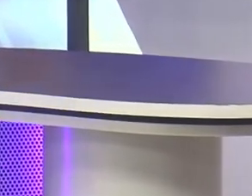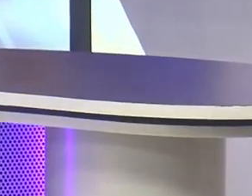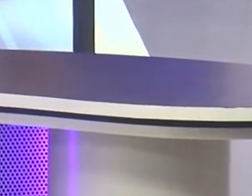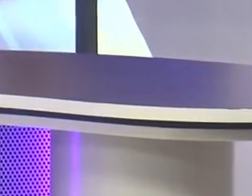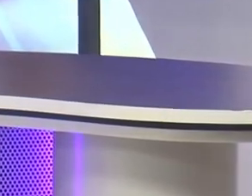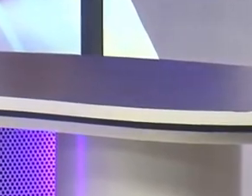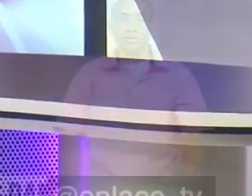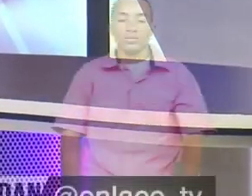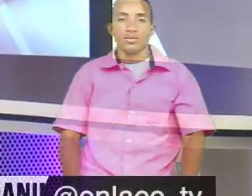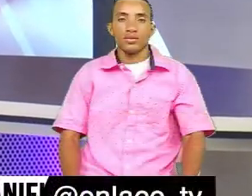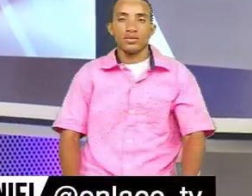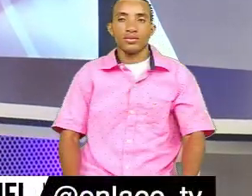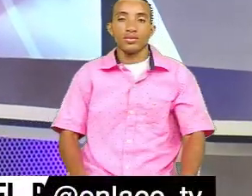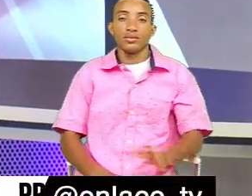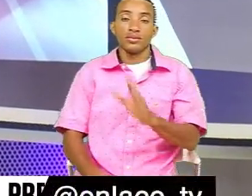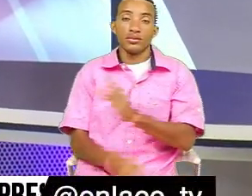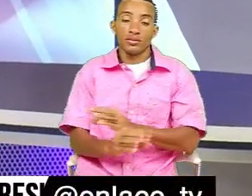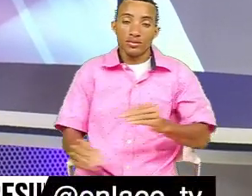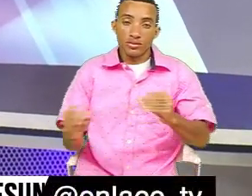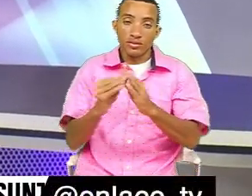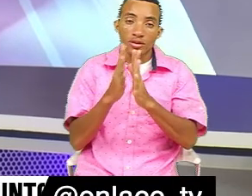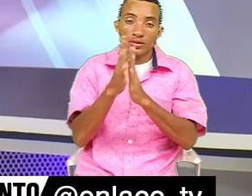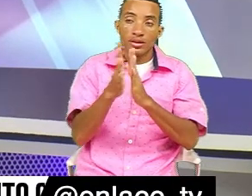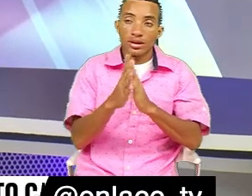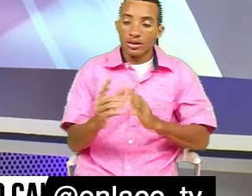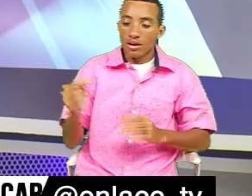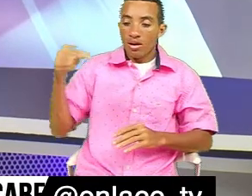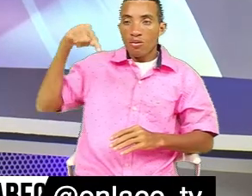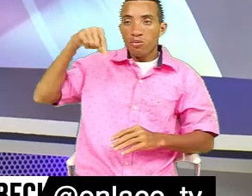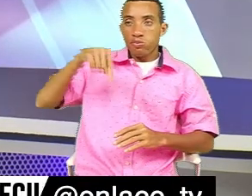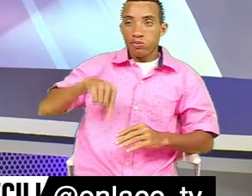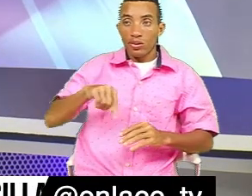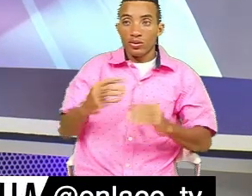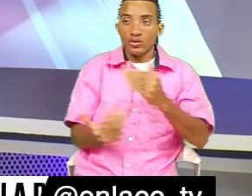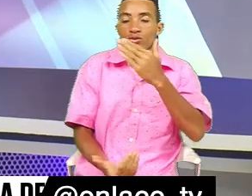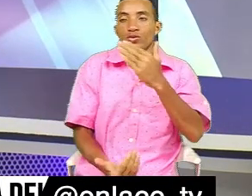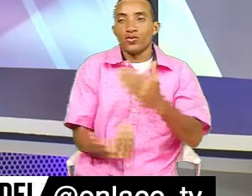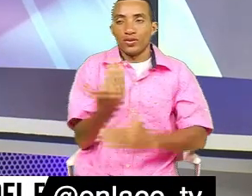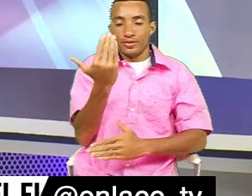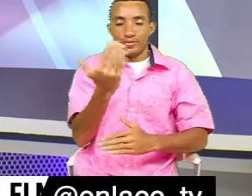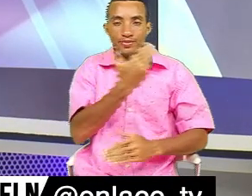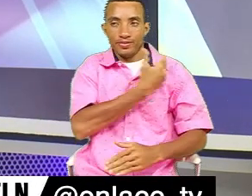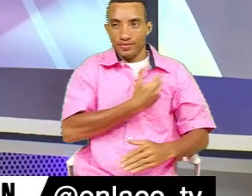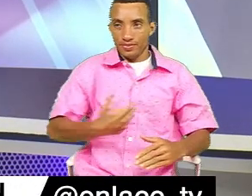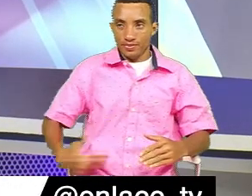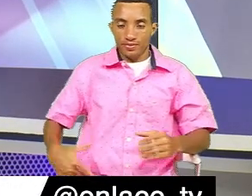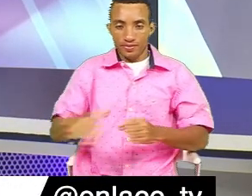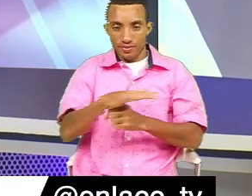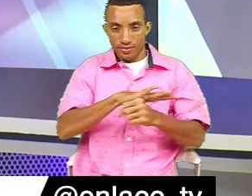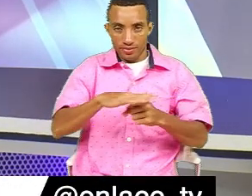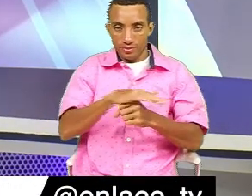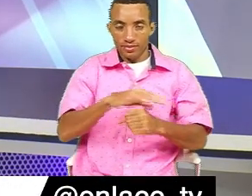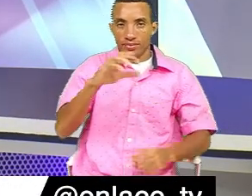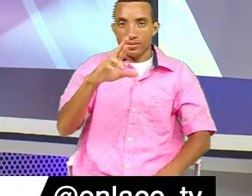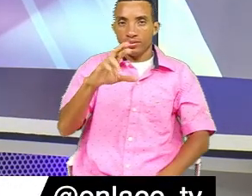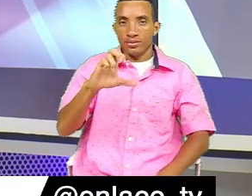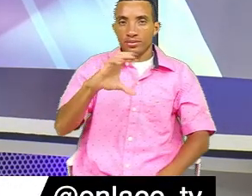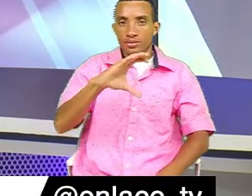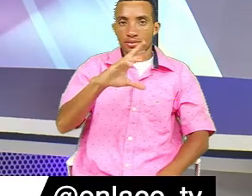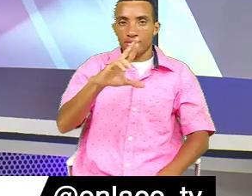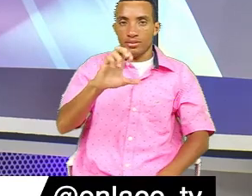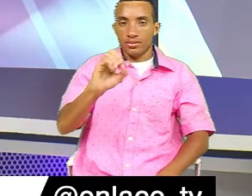Regresamos con más información y se encuentra esta hora en el set de Enlace Noticias el nuevo presidente de la Junta de Acción Comunal del Barrio El Recreo, el señor Aldemar Rodríguez.